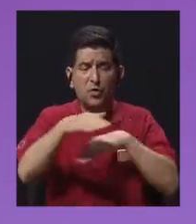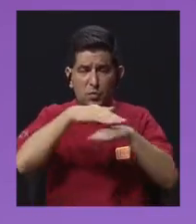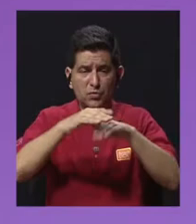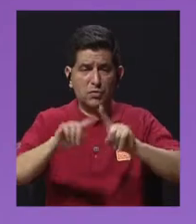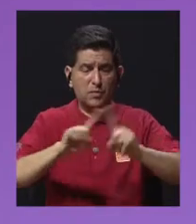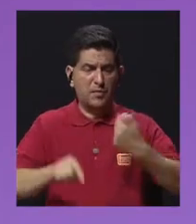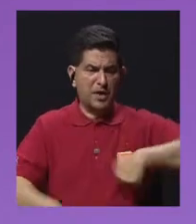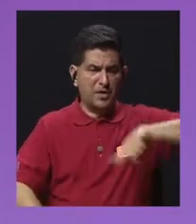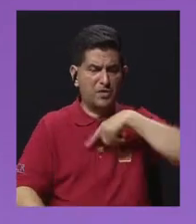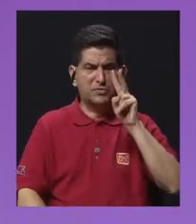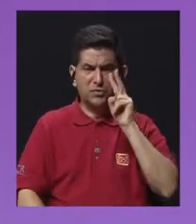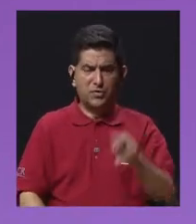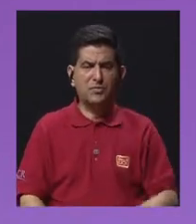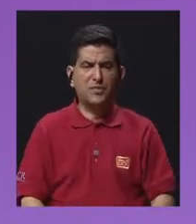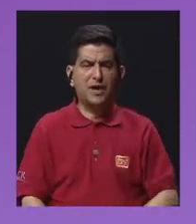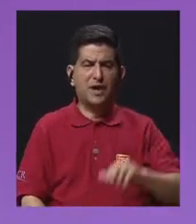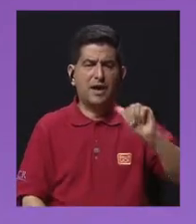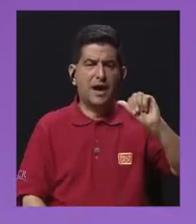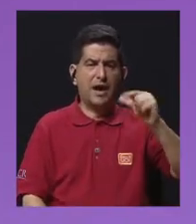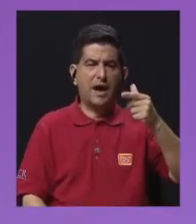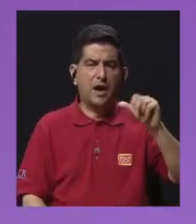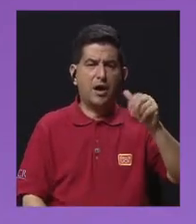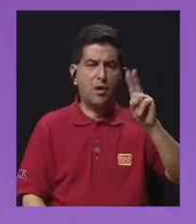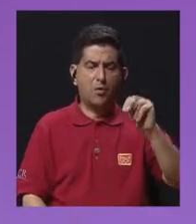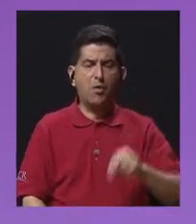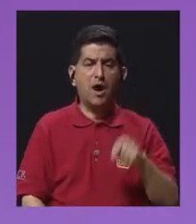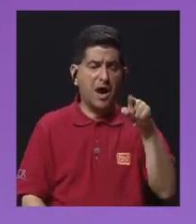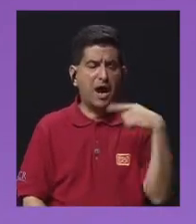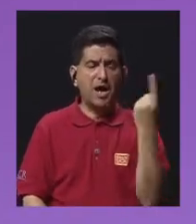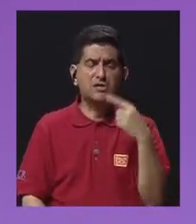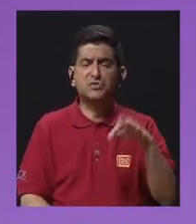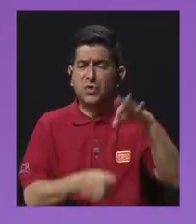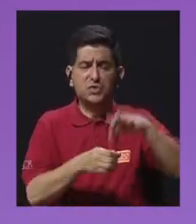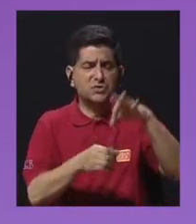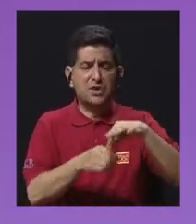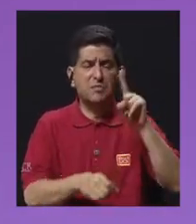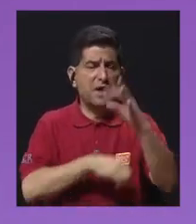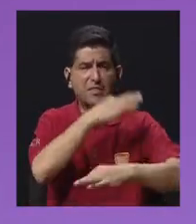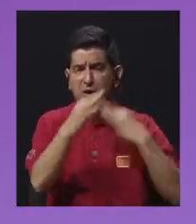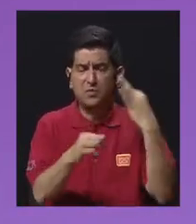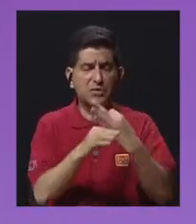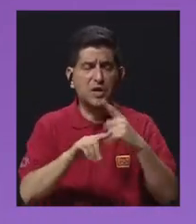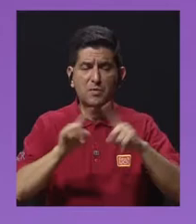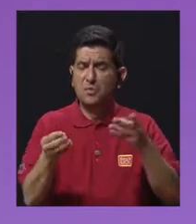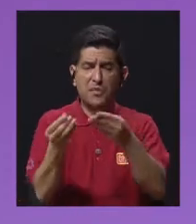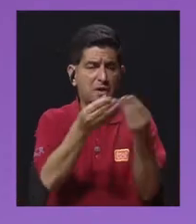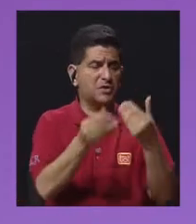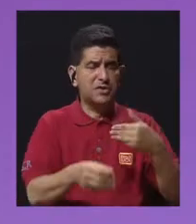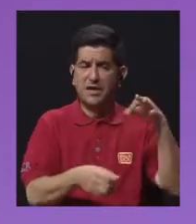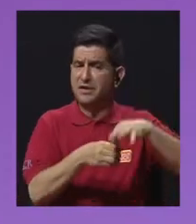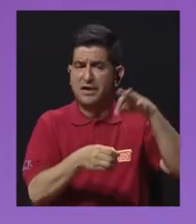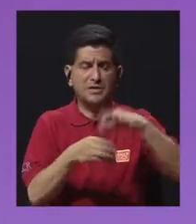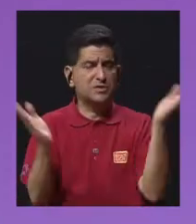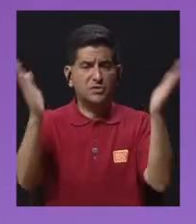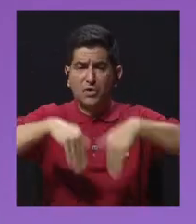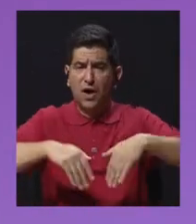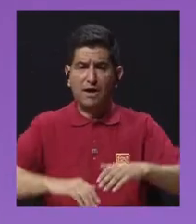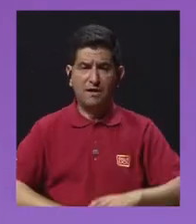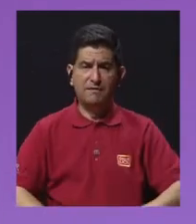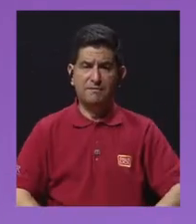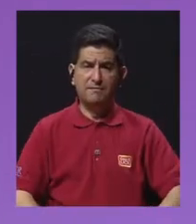nosotros vemos que en el Aguán se está metiendo el monocultivo y nos estamos quedando sin tierras para cultivar.